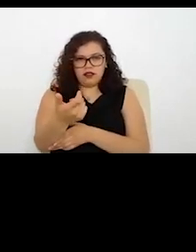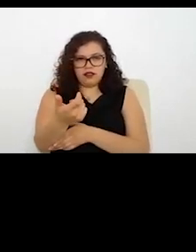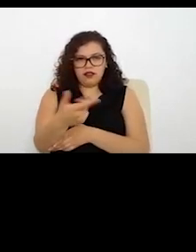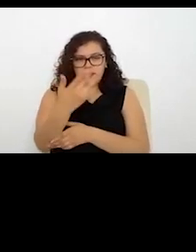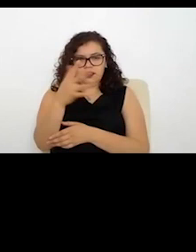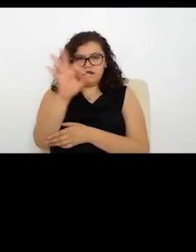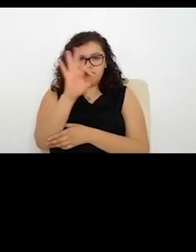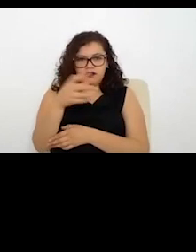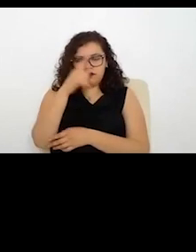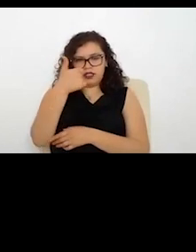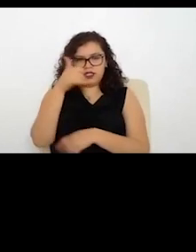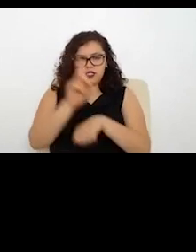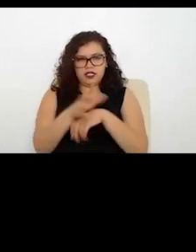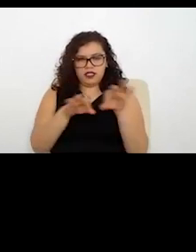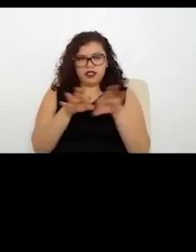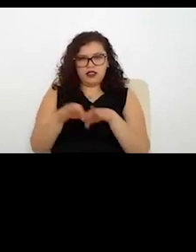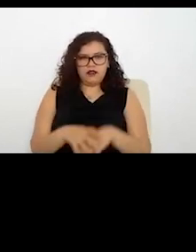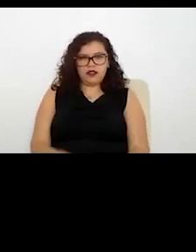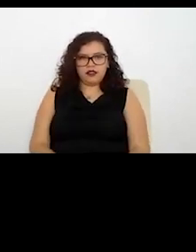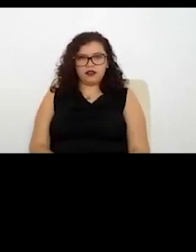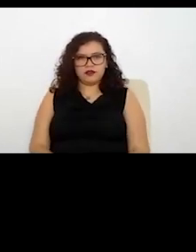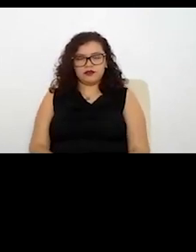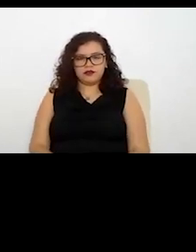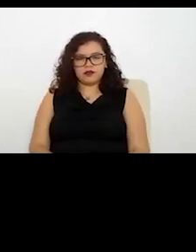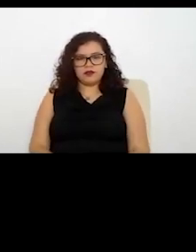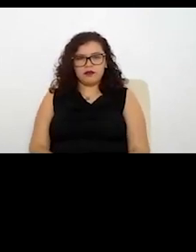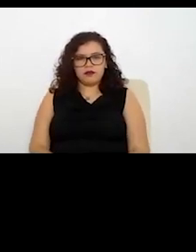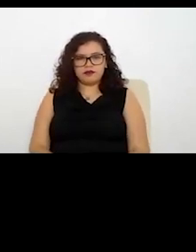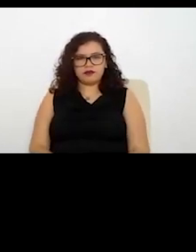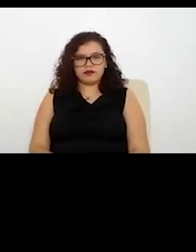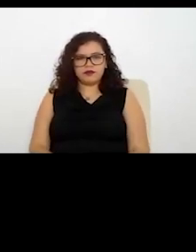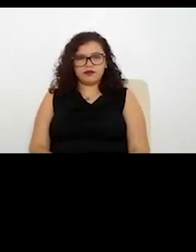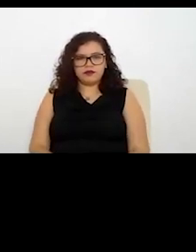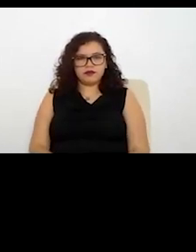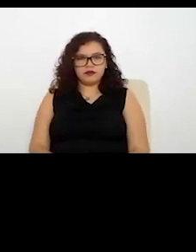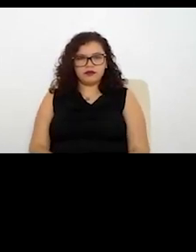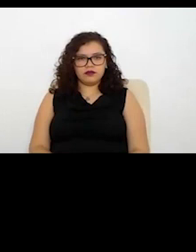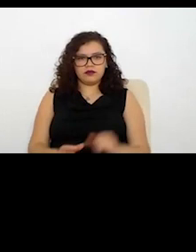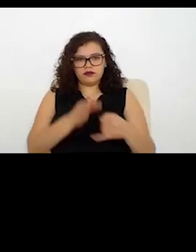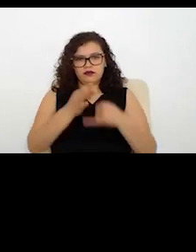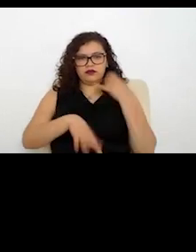25% de esos 6 días laborados, que no estaría laborando, estaría de vacaciones. Y finalmente, el día de descanso.